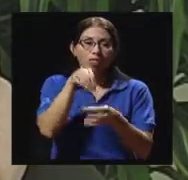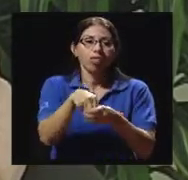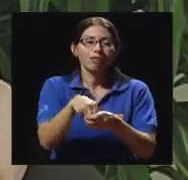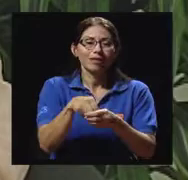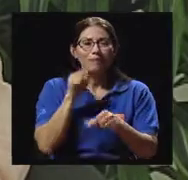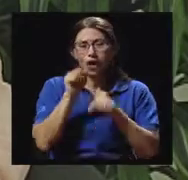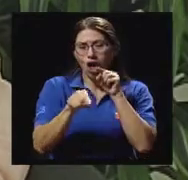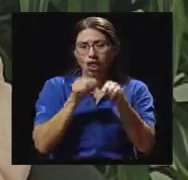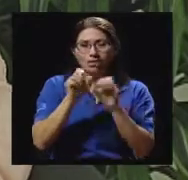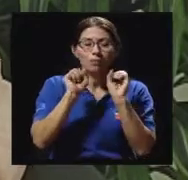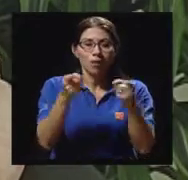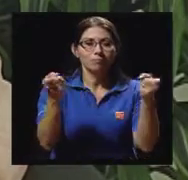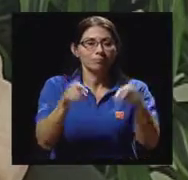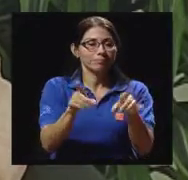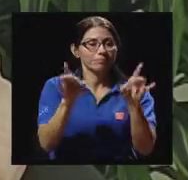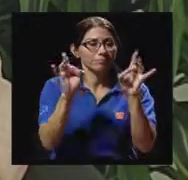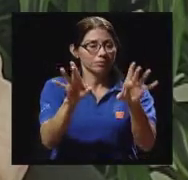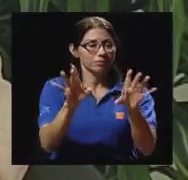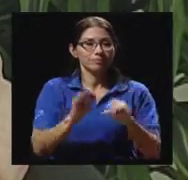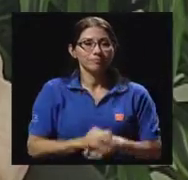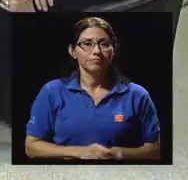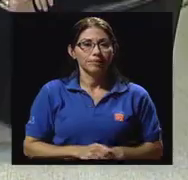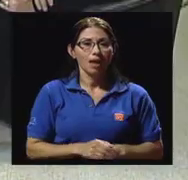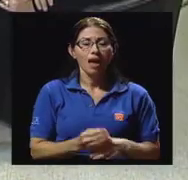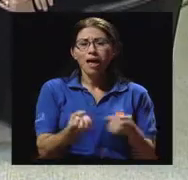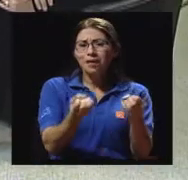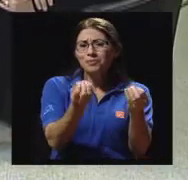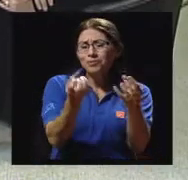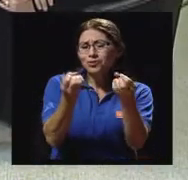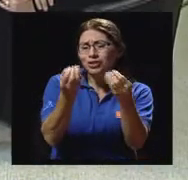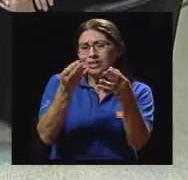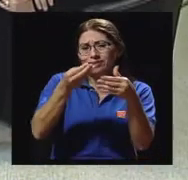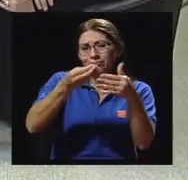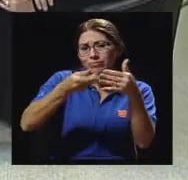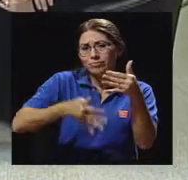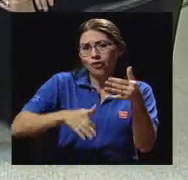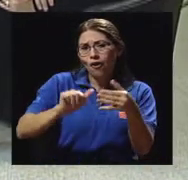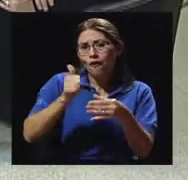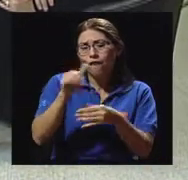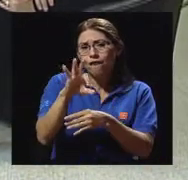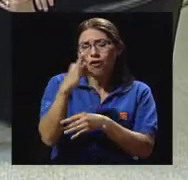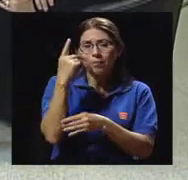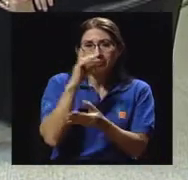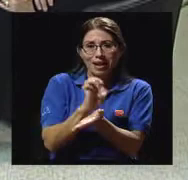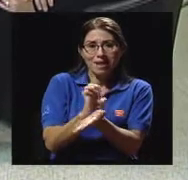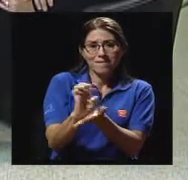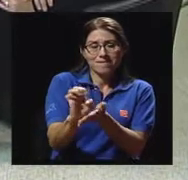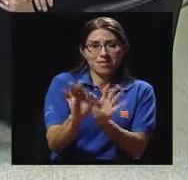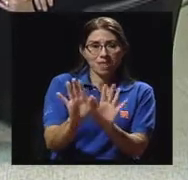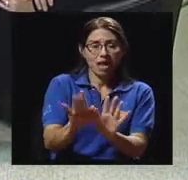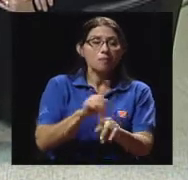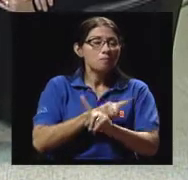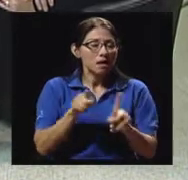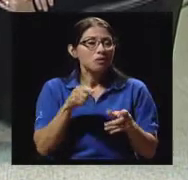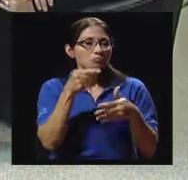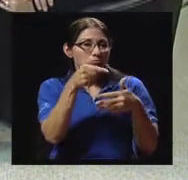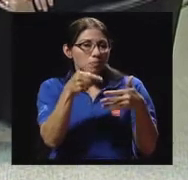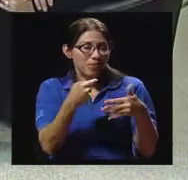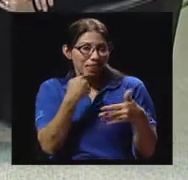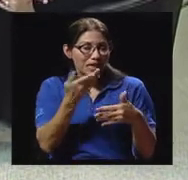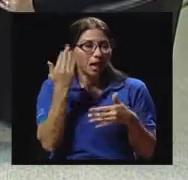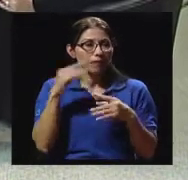acto de violencia que le puede llevar a consecuencias muy graves. Hay muchas otras formas de evitar el riesgo, pero esas serían como